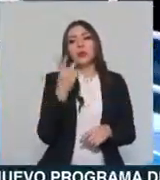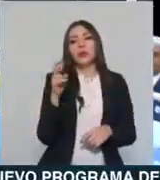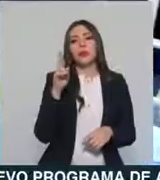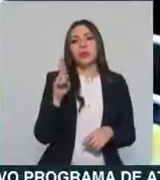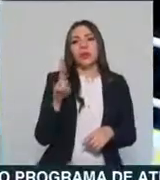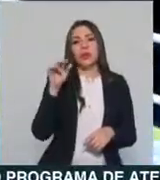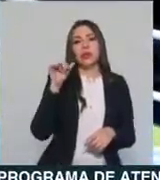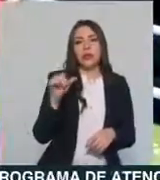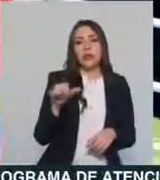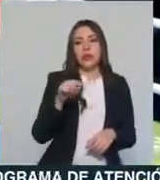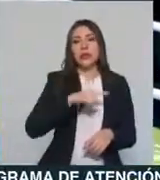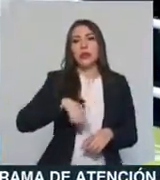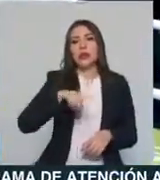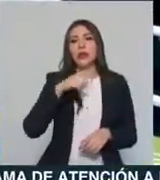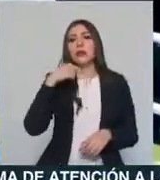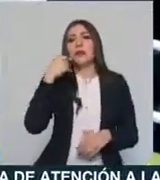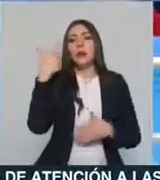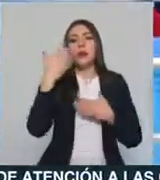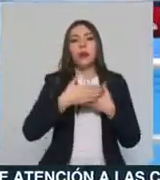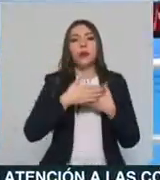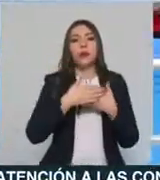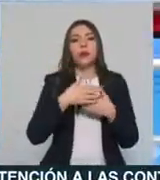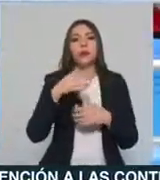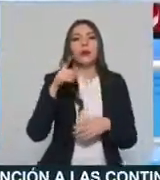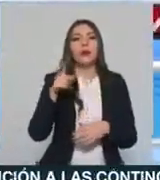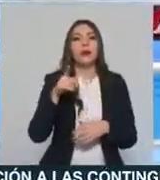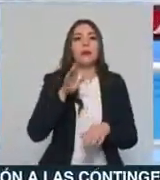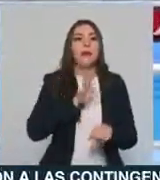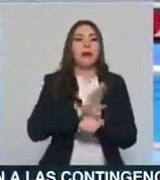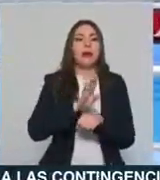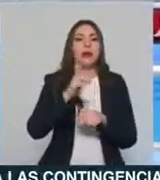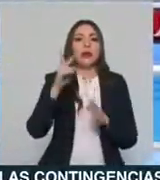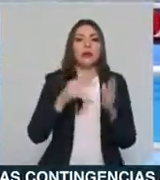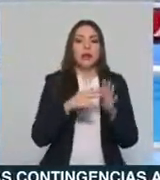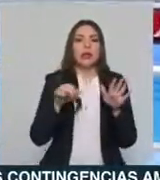cambiarían las modalidades respecto a Río 2016. Jesús Arias, 21 Noticias.